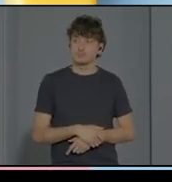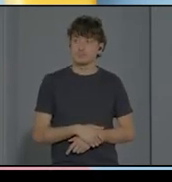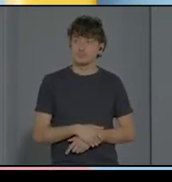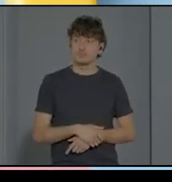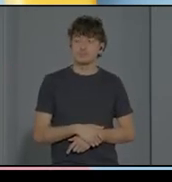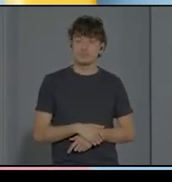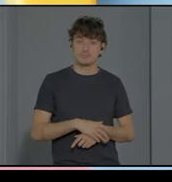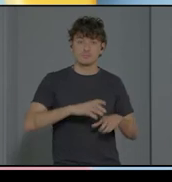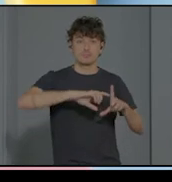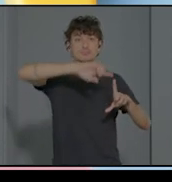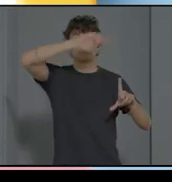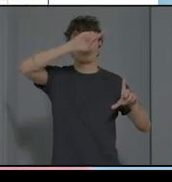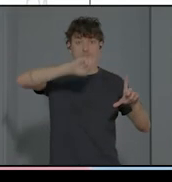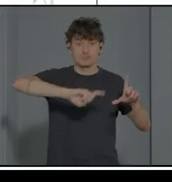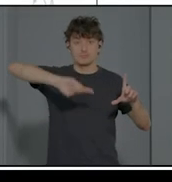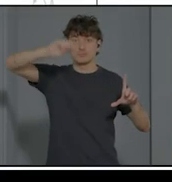relajando.